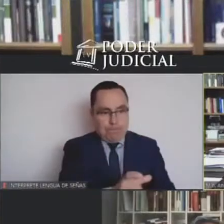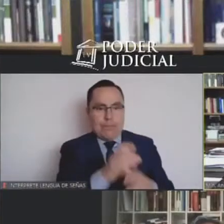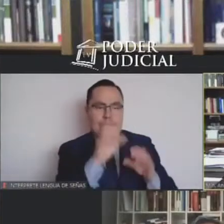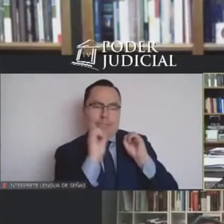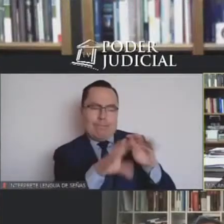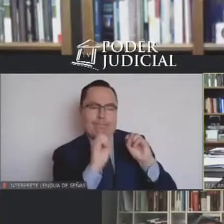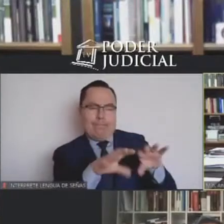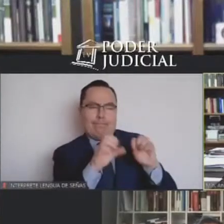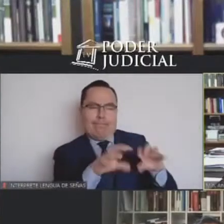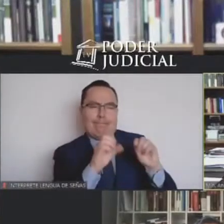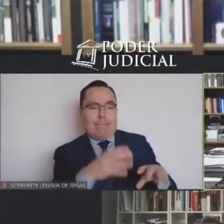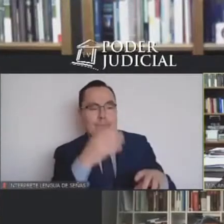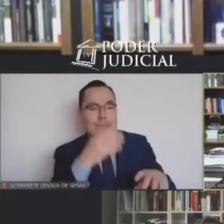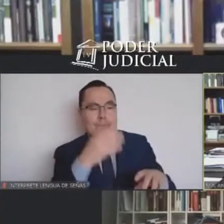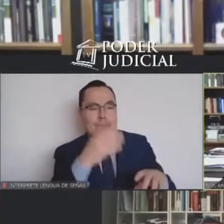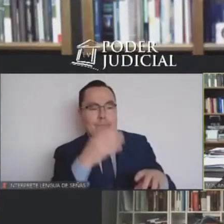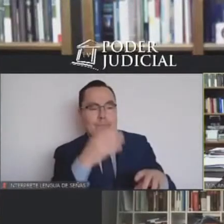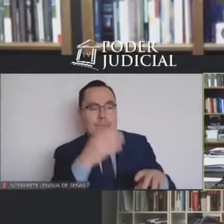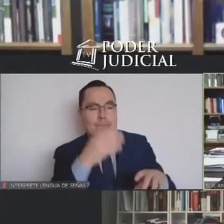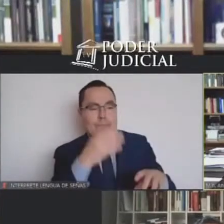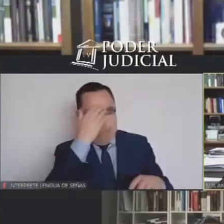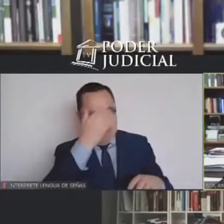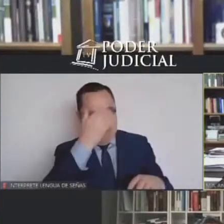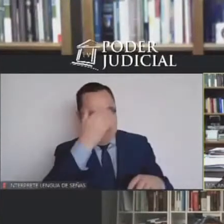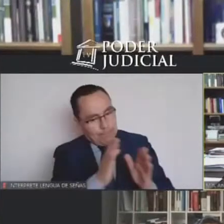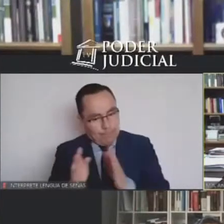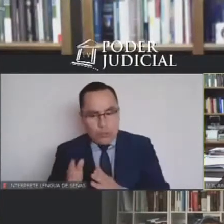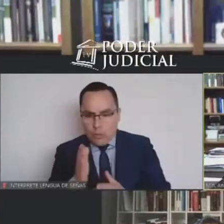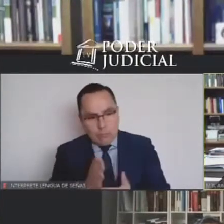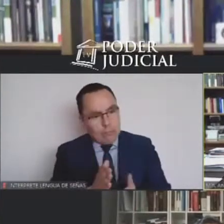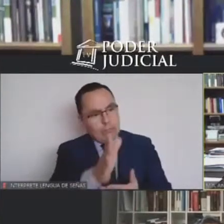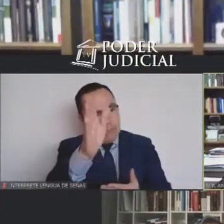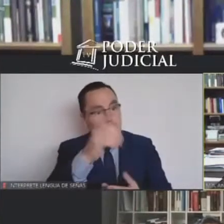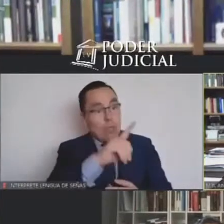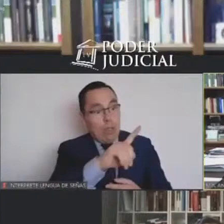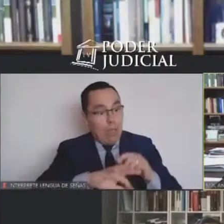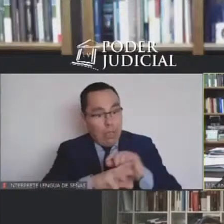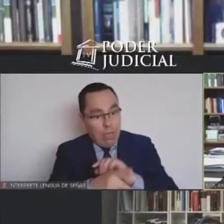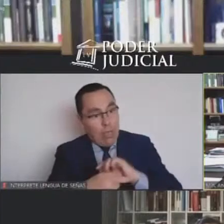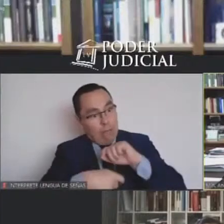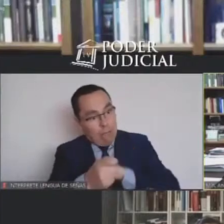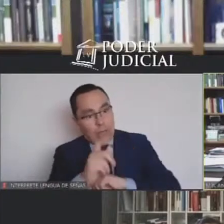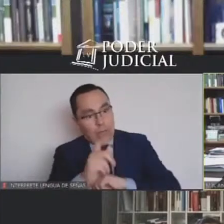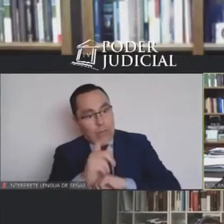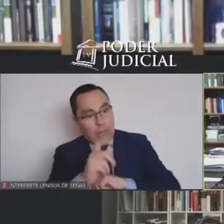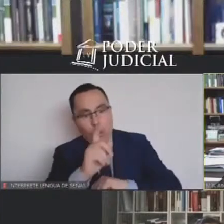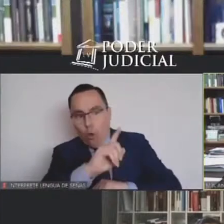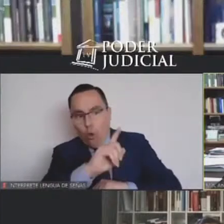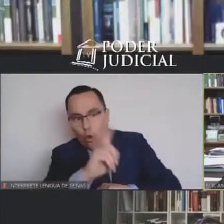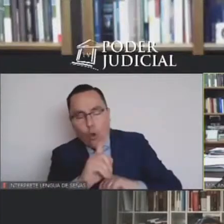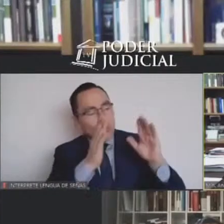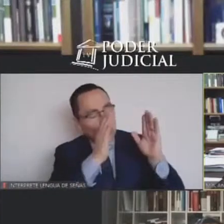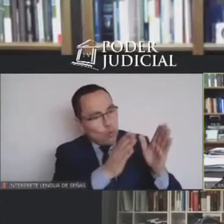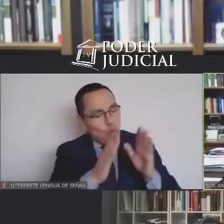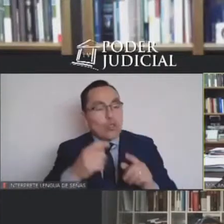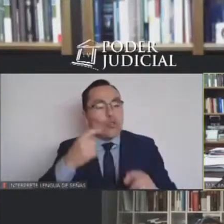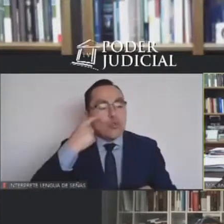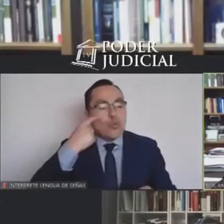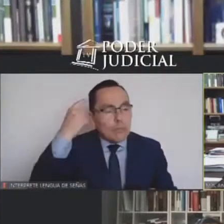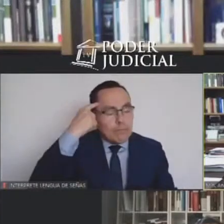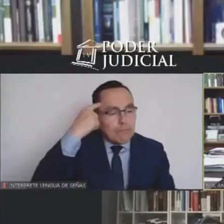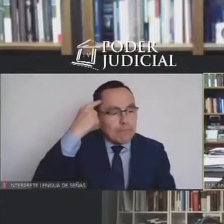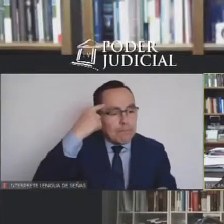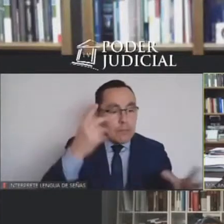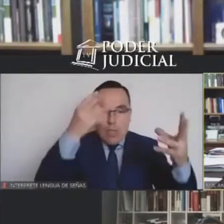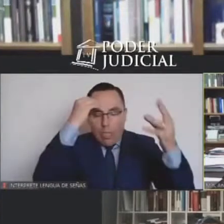para enfrentar esas situaciones antes de que sucedan y percibirlas. En otras palabras, tener la intuición sobre las